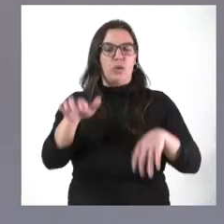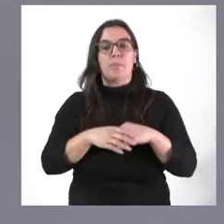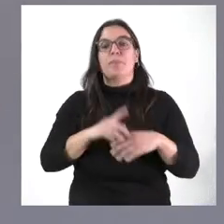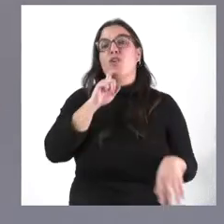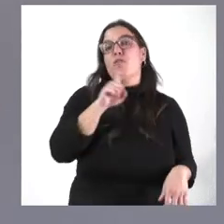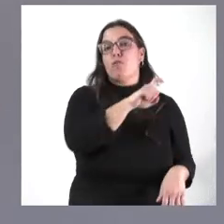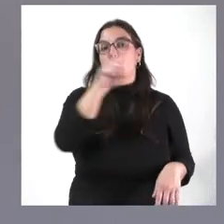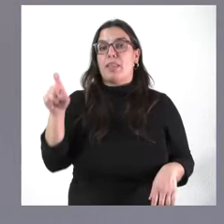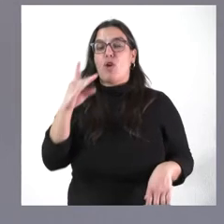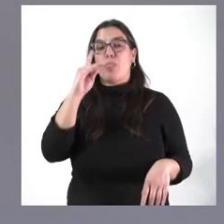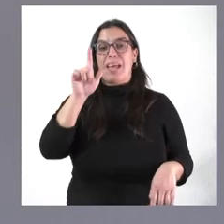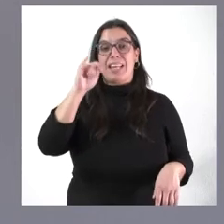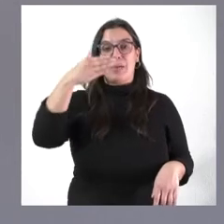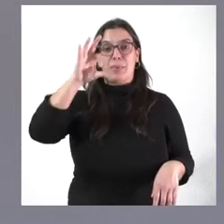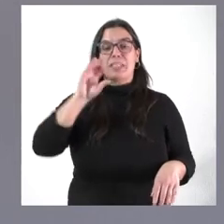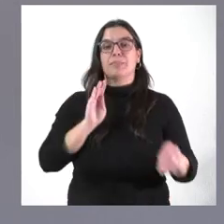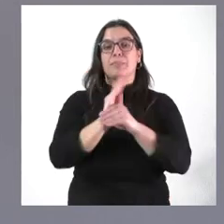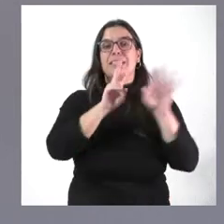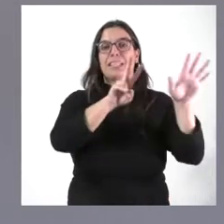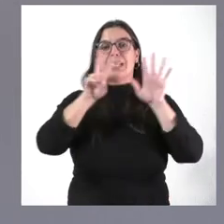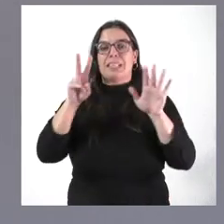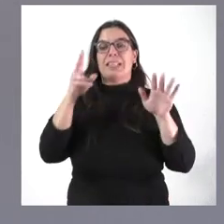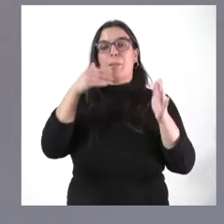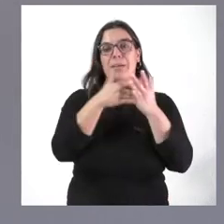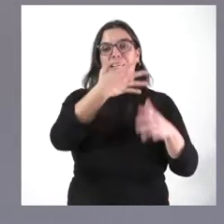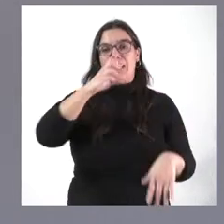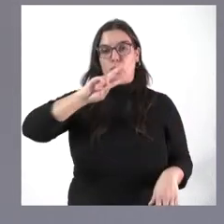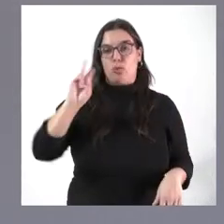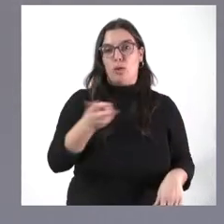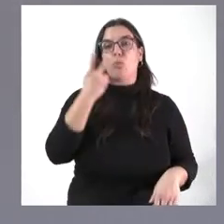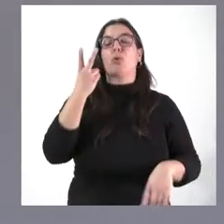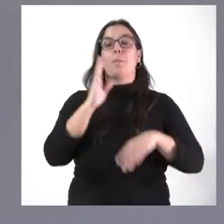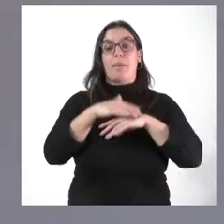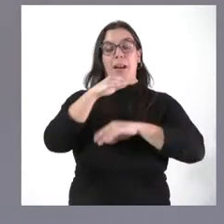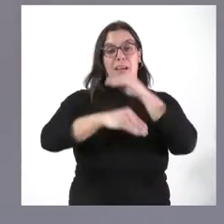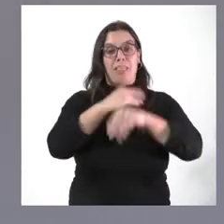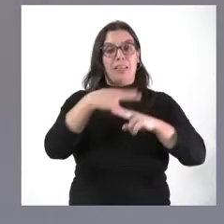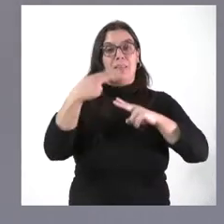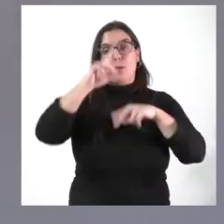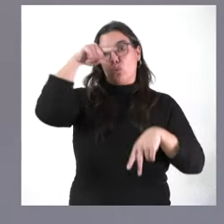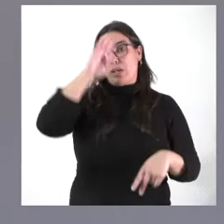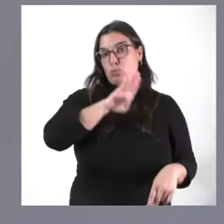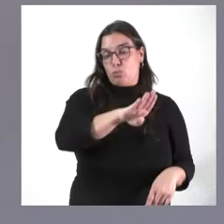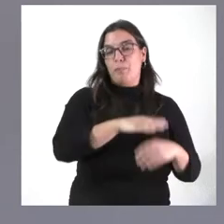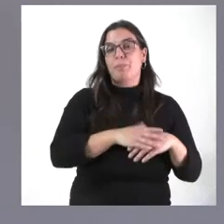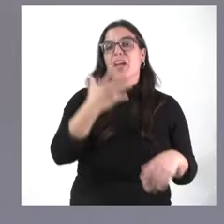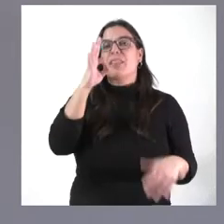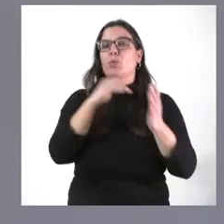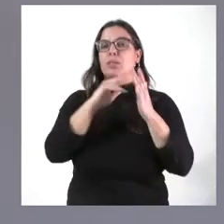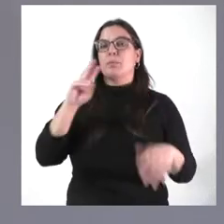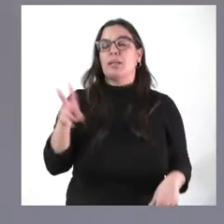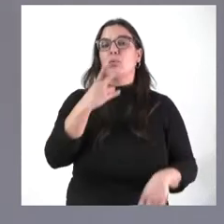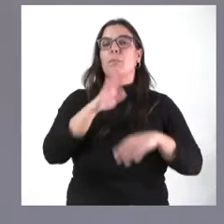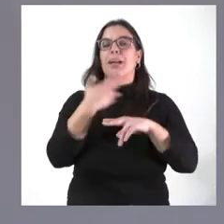Miguel delibes recibirá 77.500 euros para la realización de las actividades culturales que le son propias 50.000 euros para